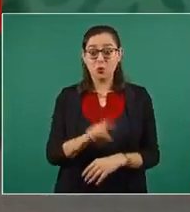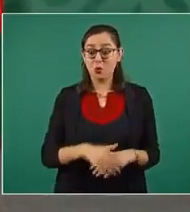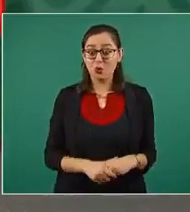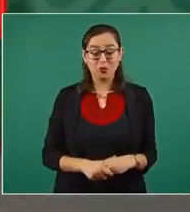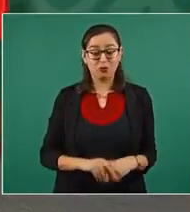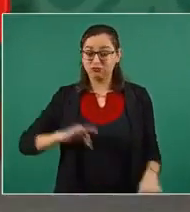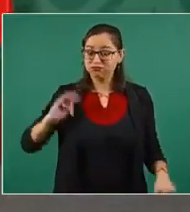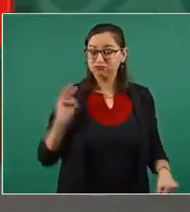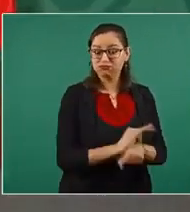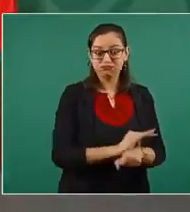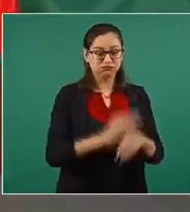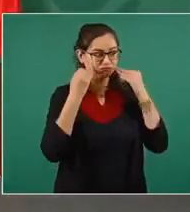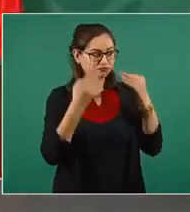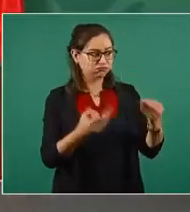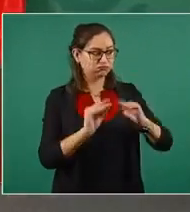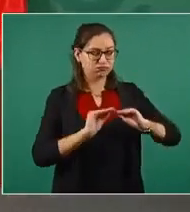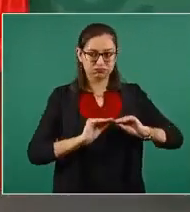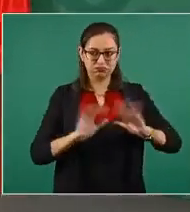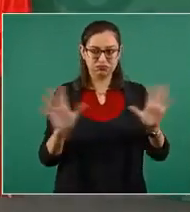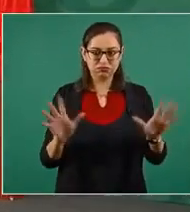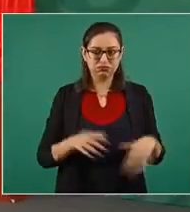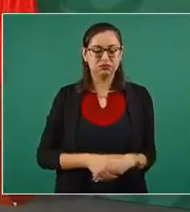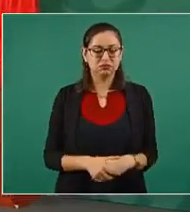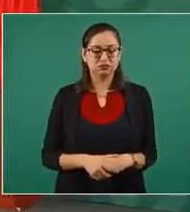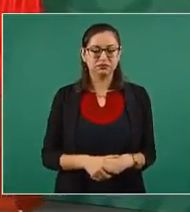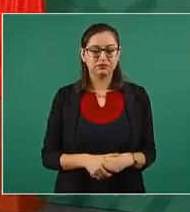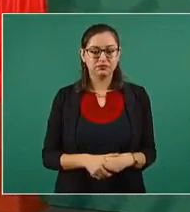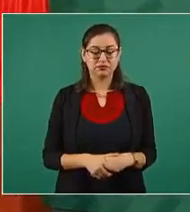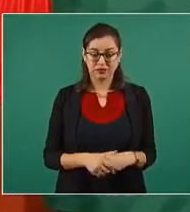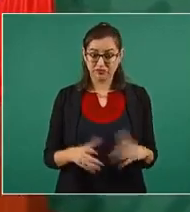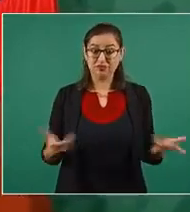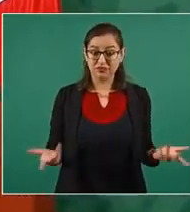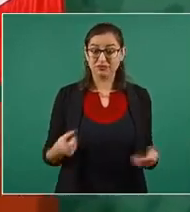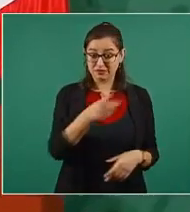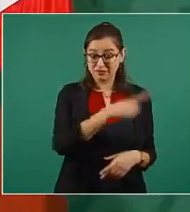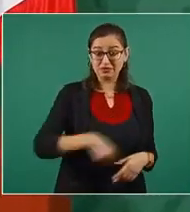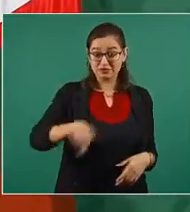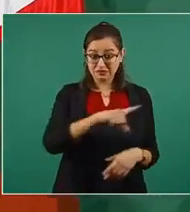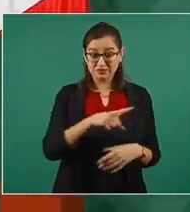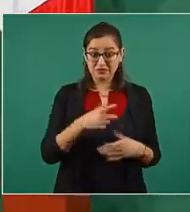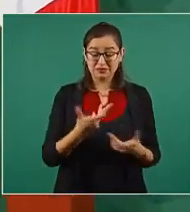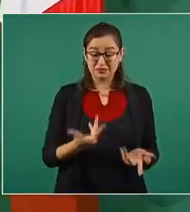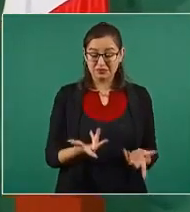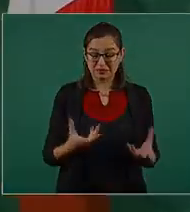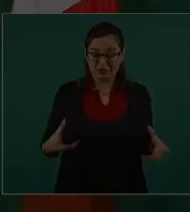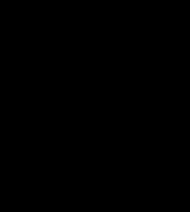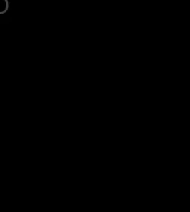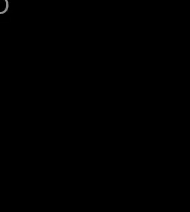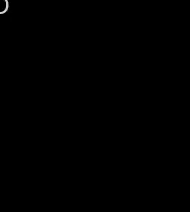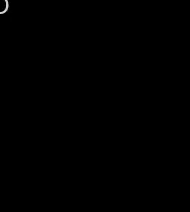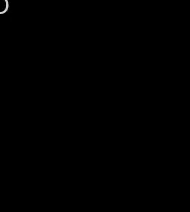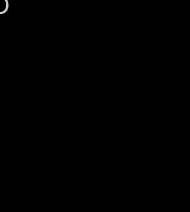hicieron todo esto, toda la llamada reforma energética, y montaron todos estos aparatos